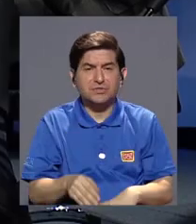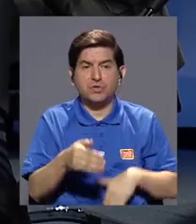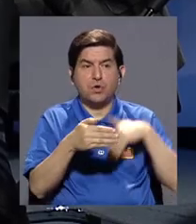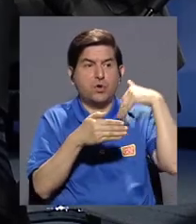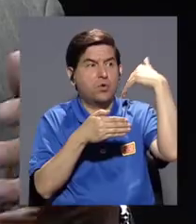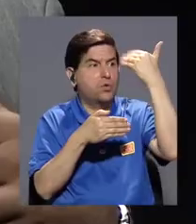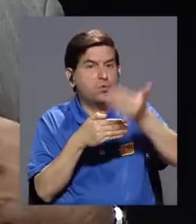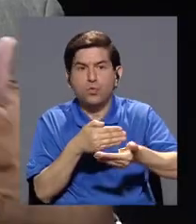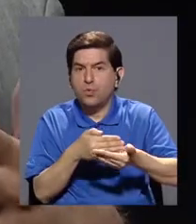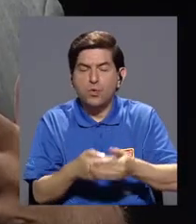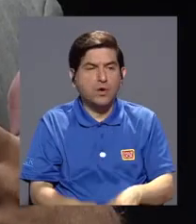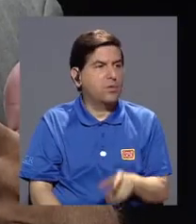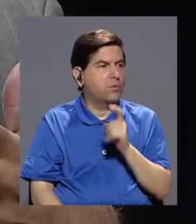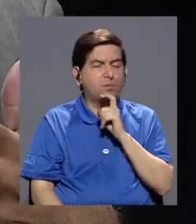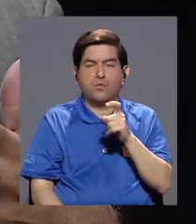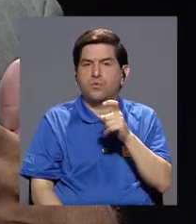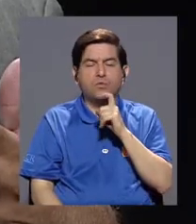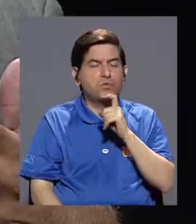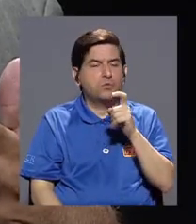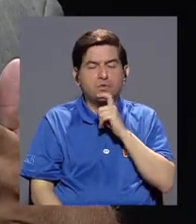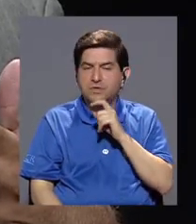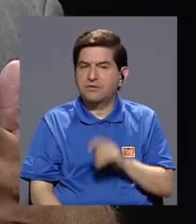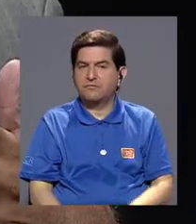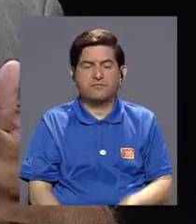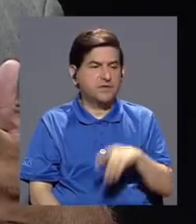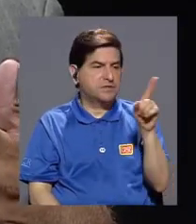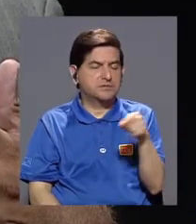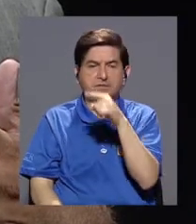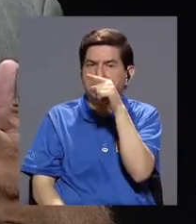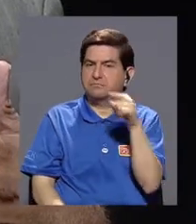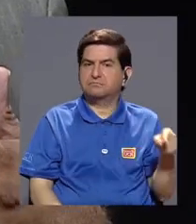que después le va a costar despertar.